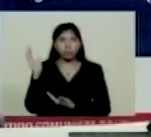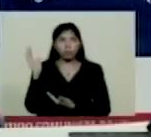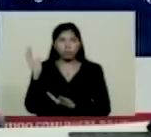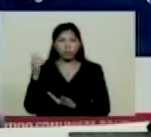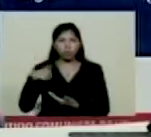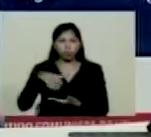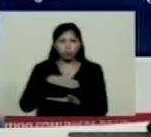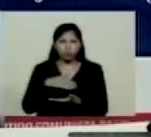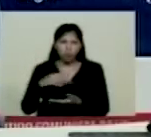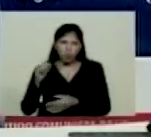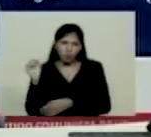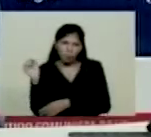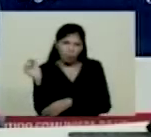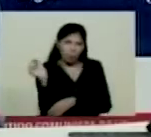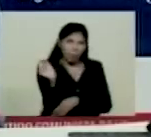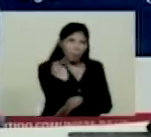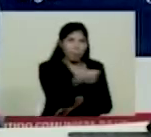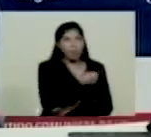Arrasamos.